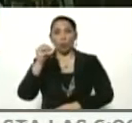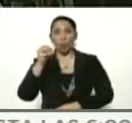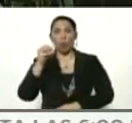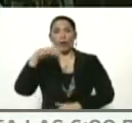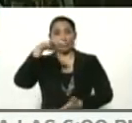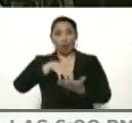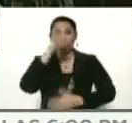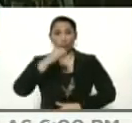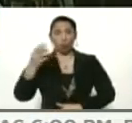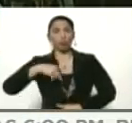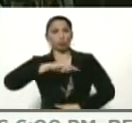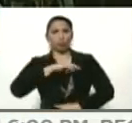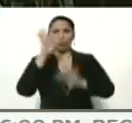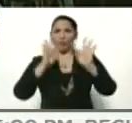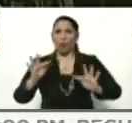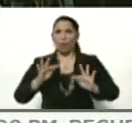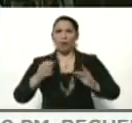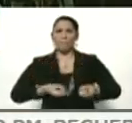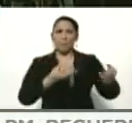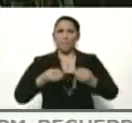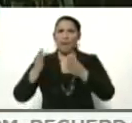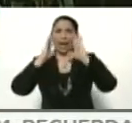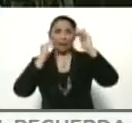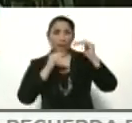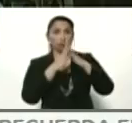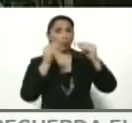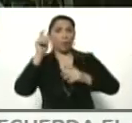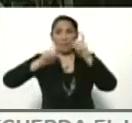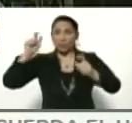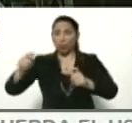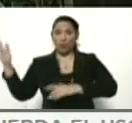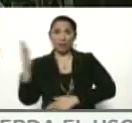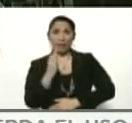que podamos dar atención a todas las personas que ingresan.